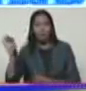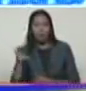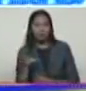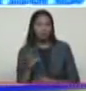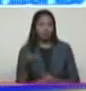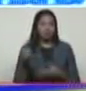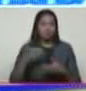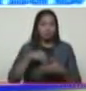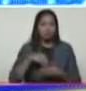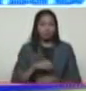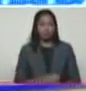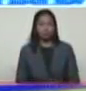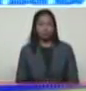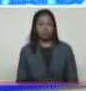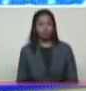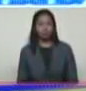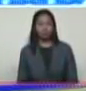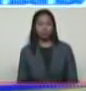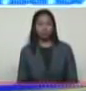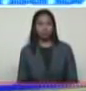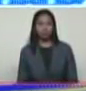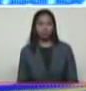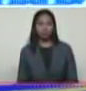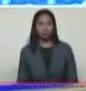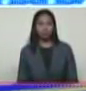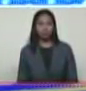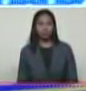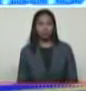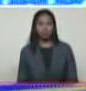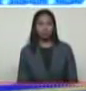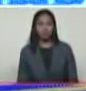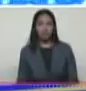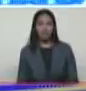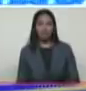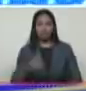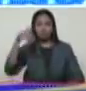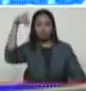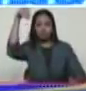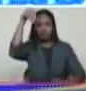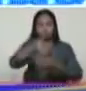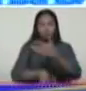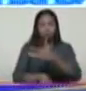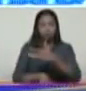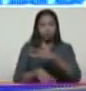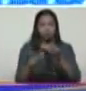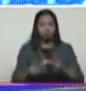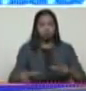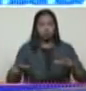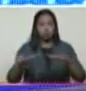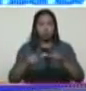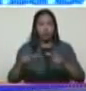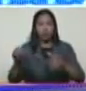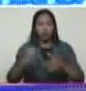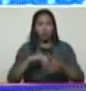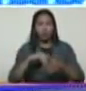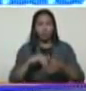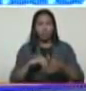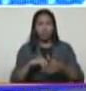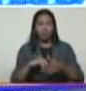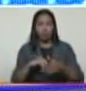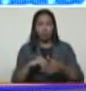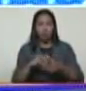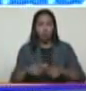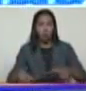acreditados, ha allanado, ha asaltado con grupos de comando